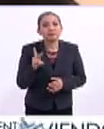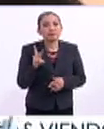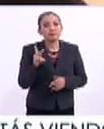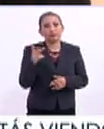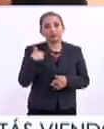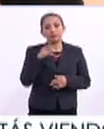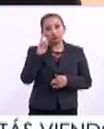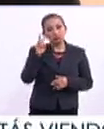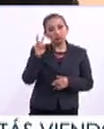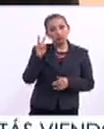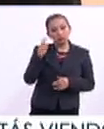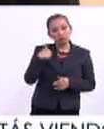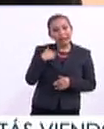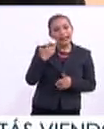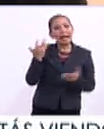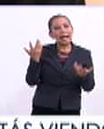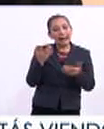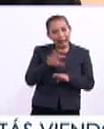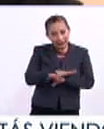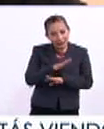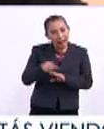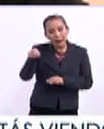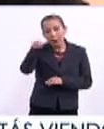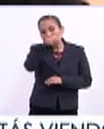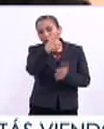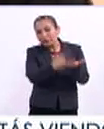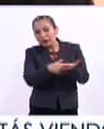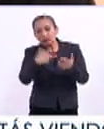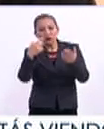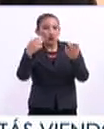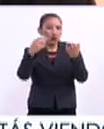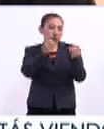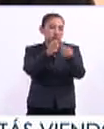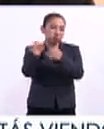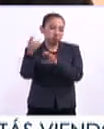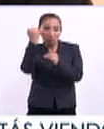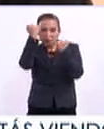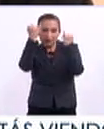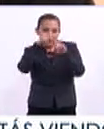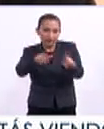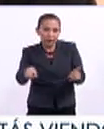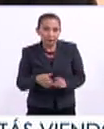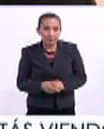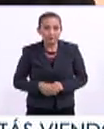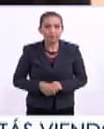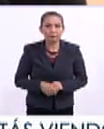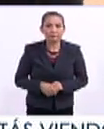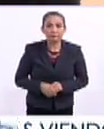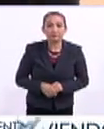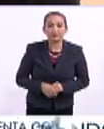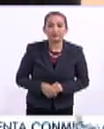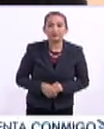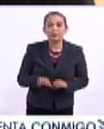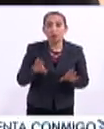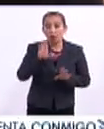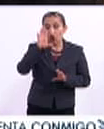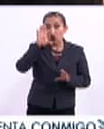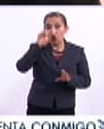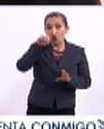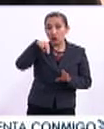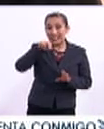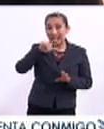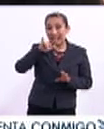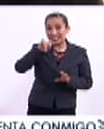pues eso me dejó ver a mí que pues ya hay un cambio ahí de mentalidad un poco. Como a CONACYT también